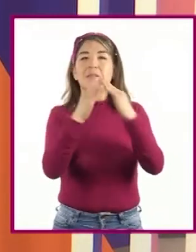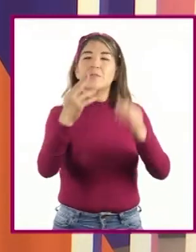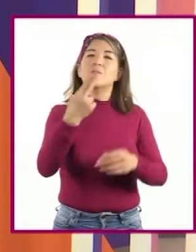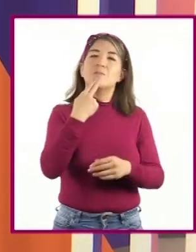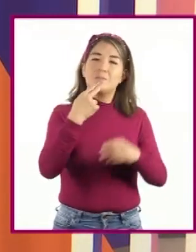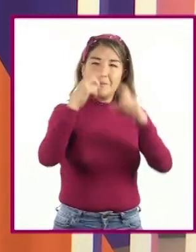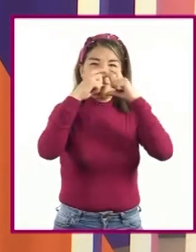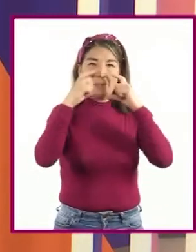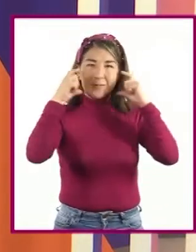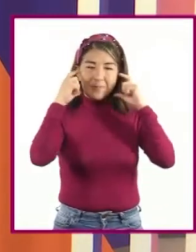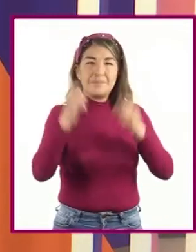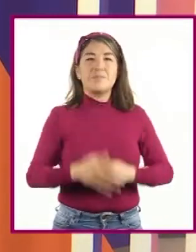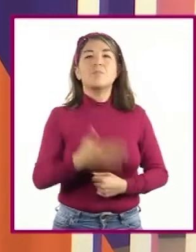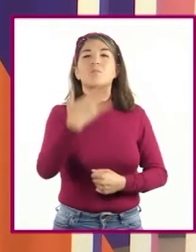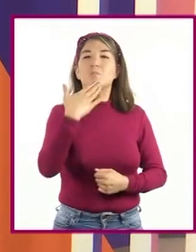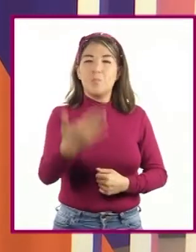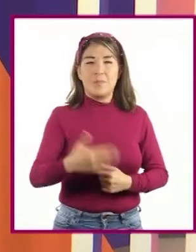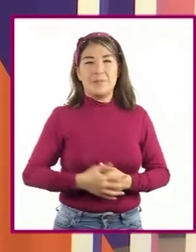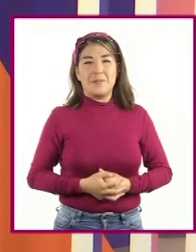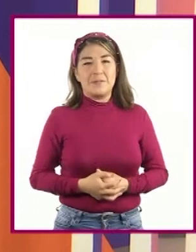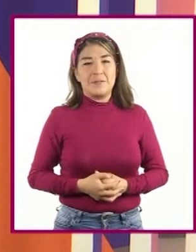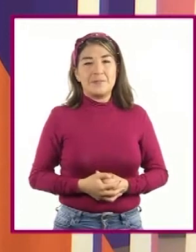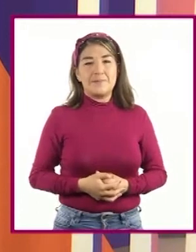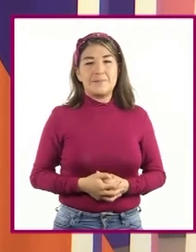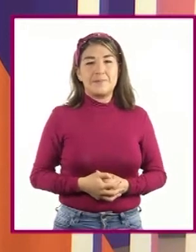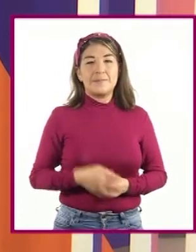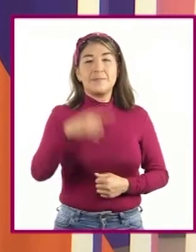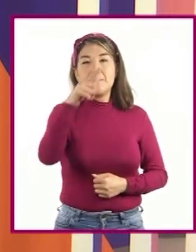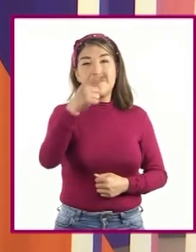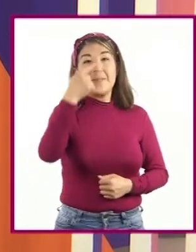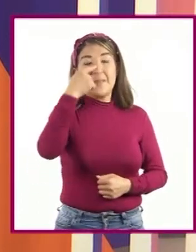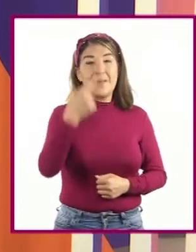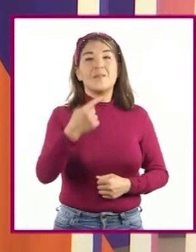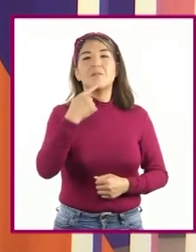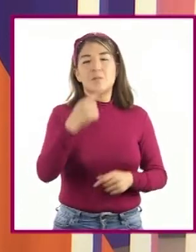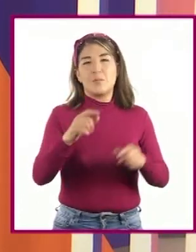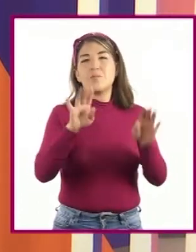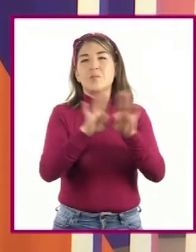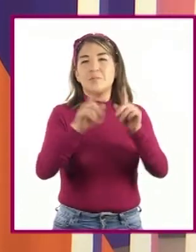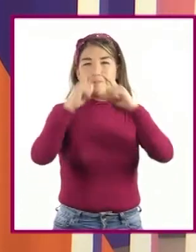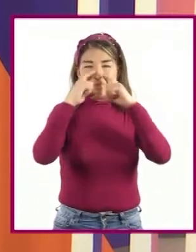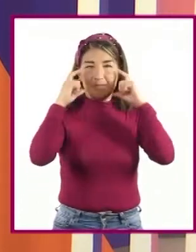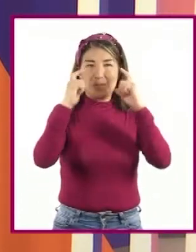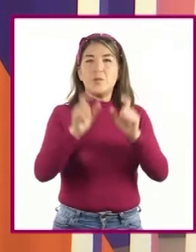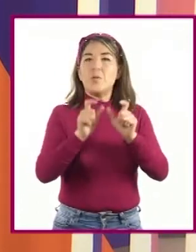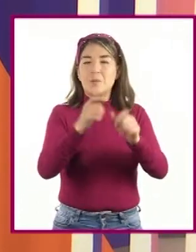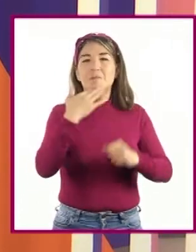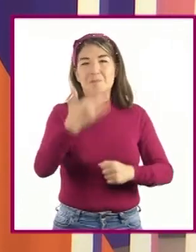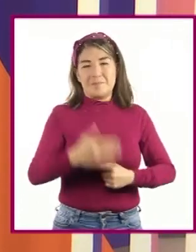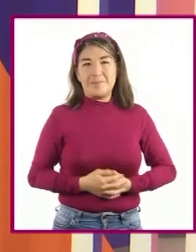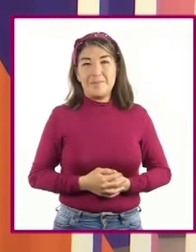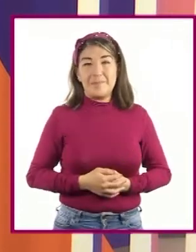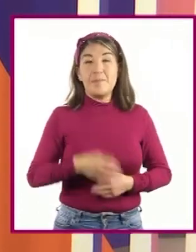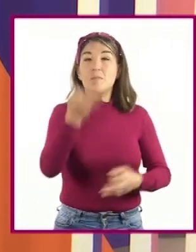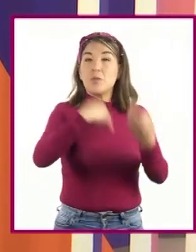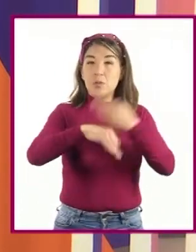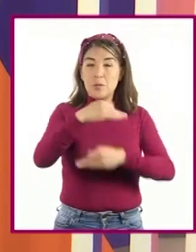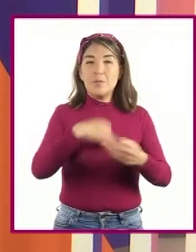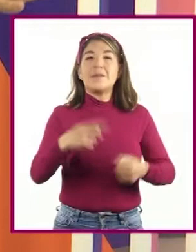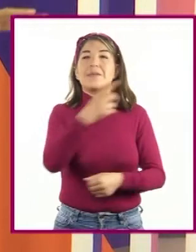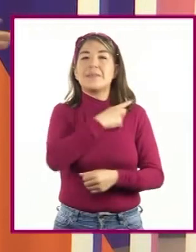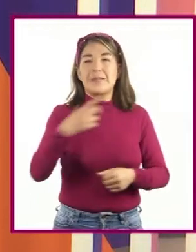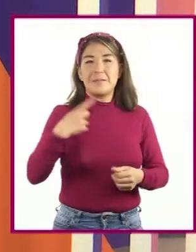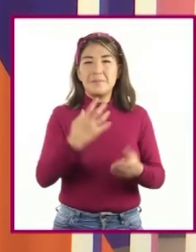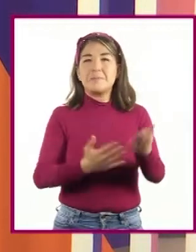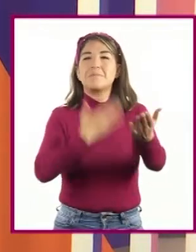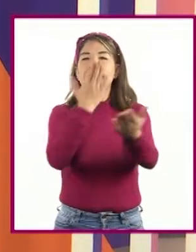el cubrebocas adecuadamente, de forma que cubra nariz y boca. Y aunque juntos, guardemos